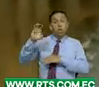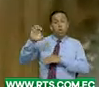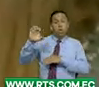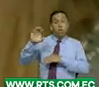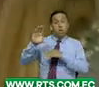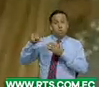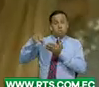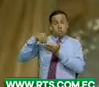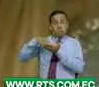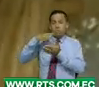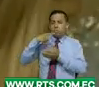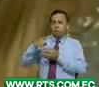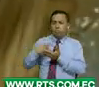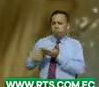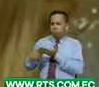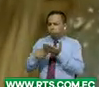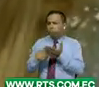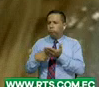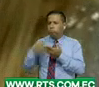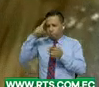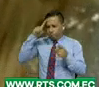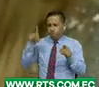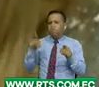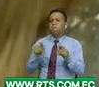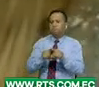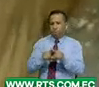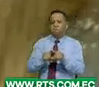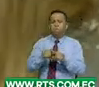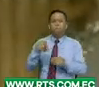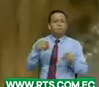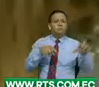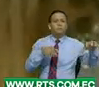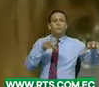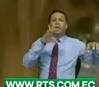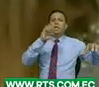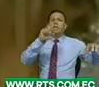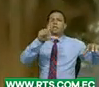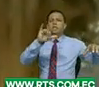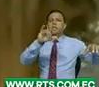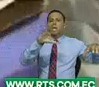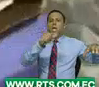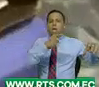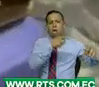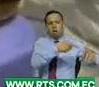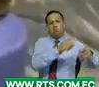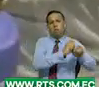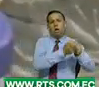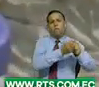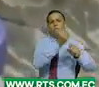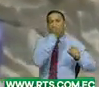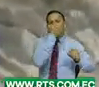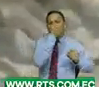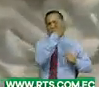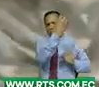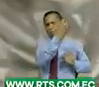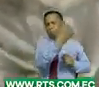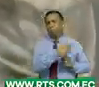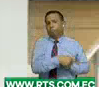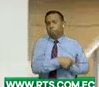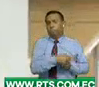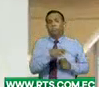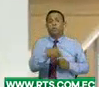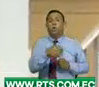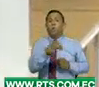wiki se dedica a se hace más color rojo con sus propias restricciones la situación es alarmante en el hospital general